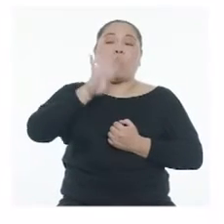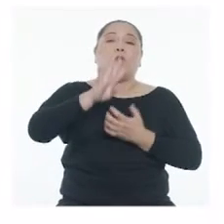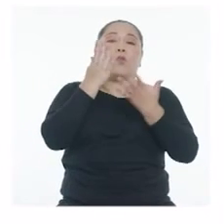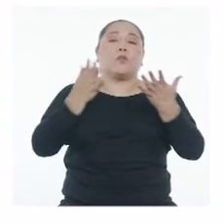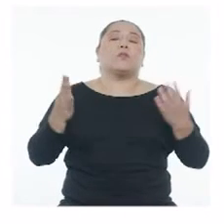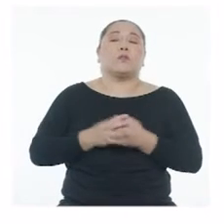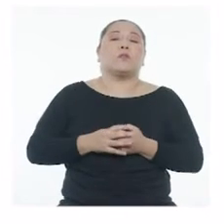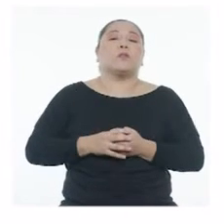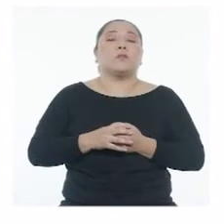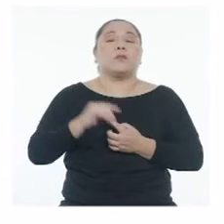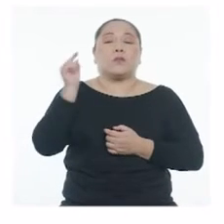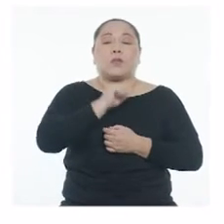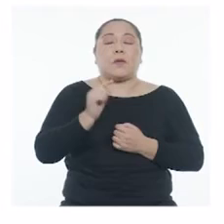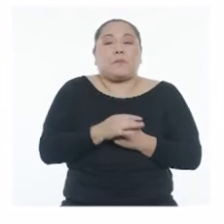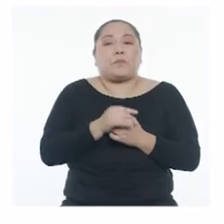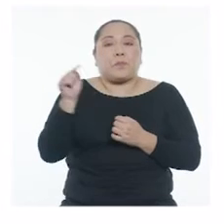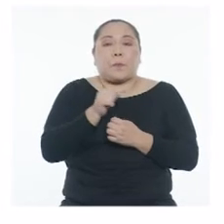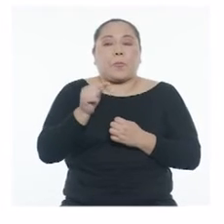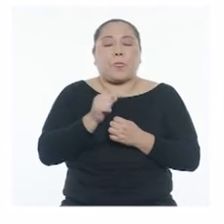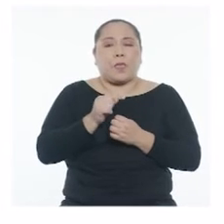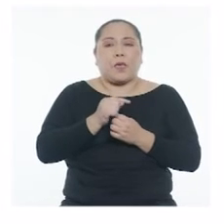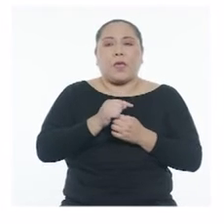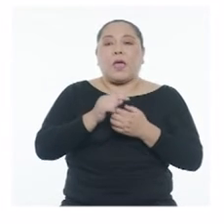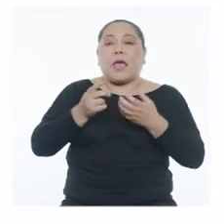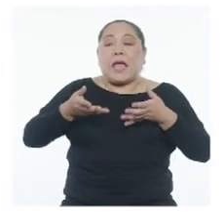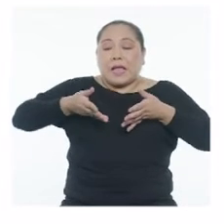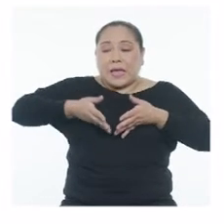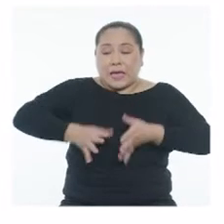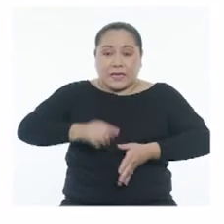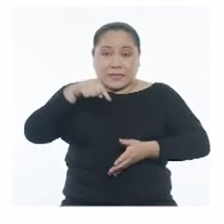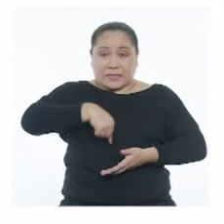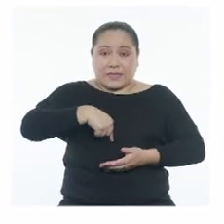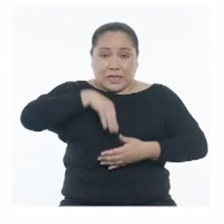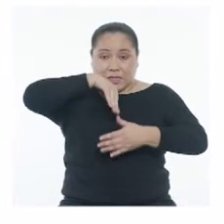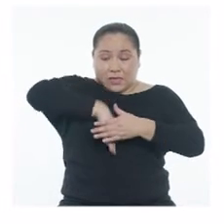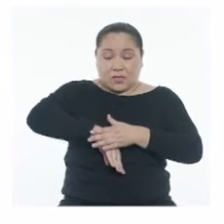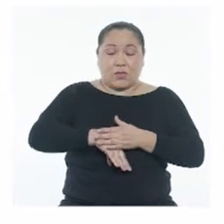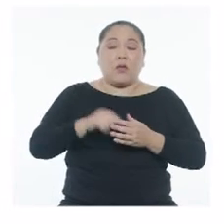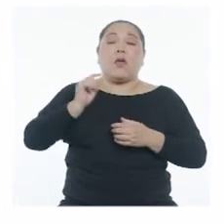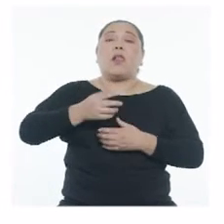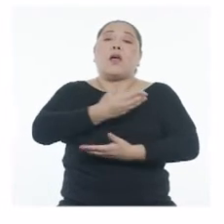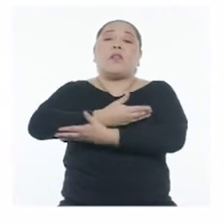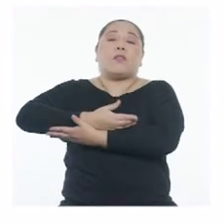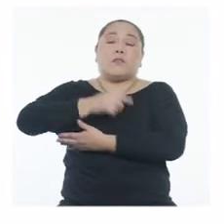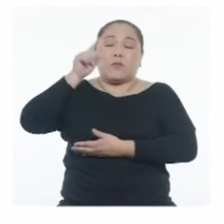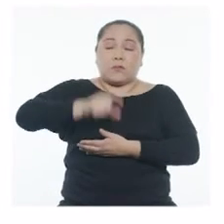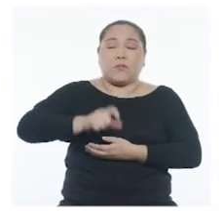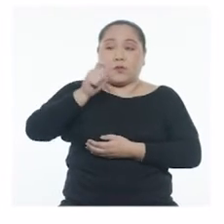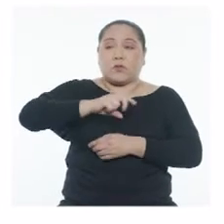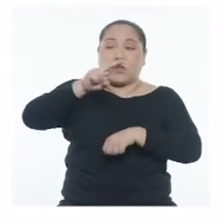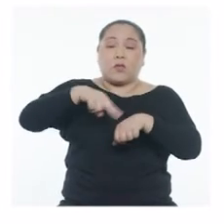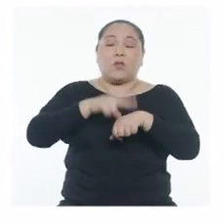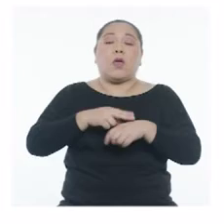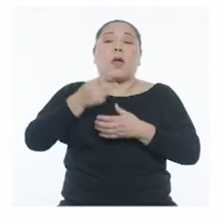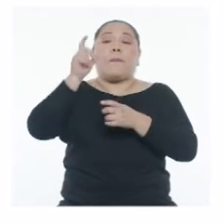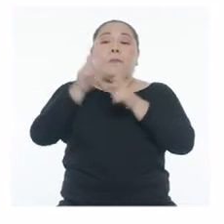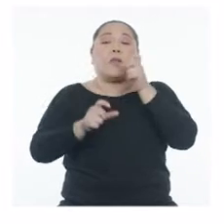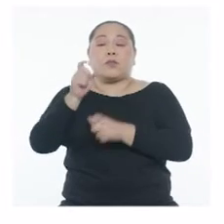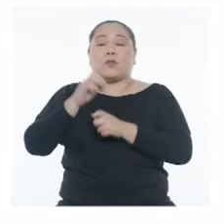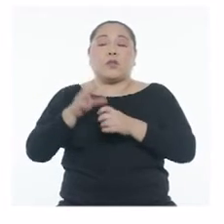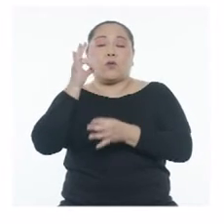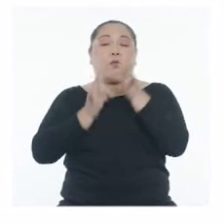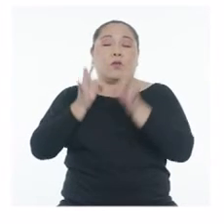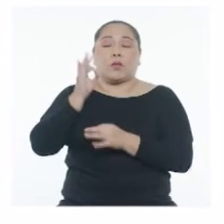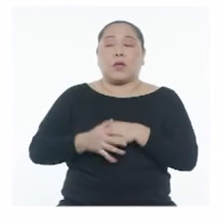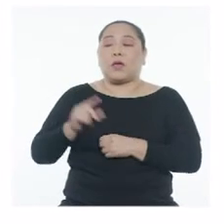derecho. El concebido o persona por nacer, la persona natural, la persona jurídica y